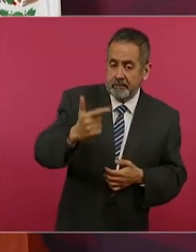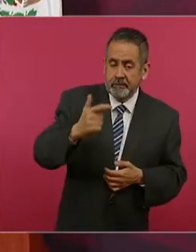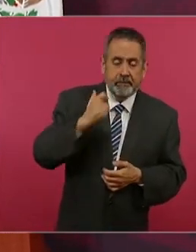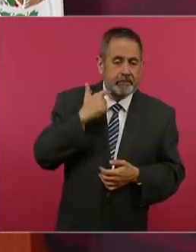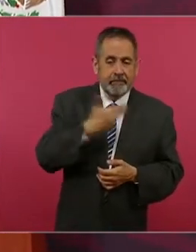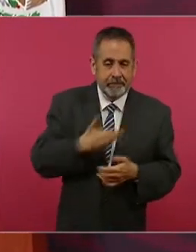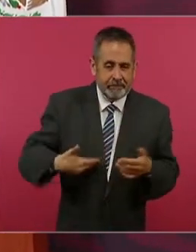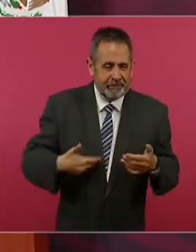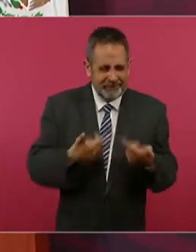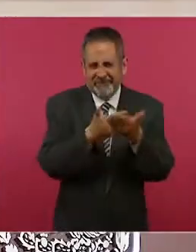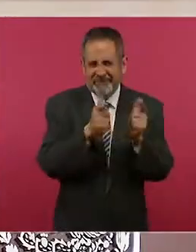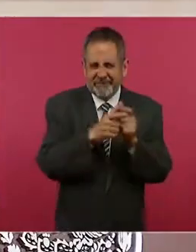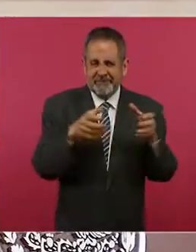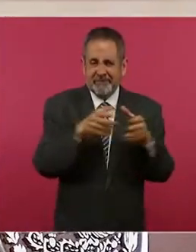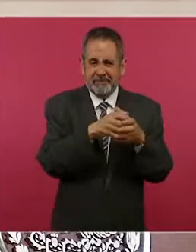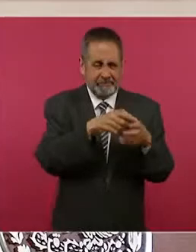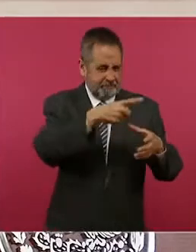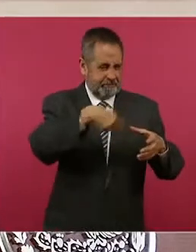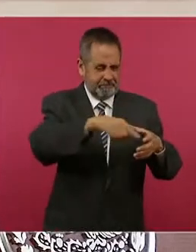al grupo